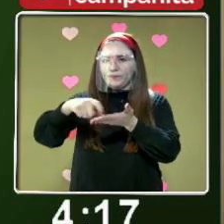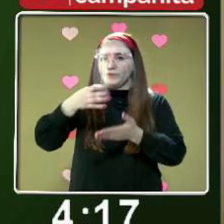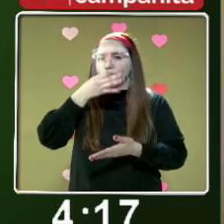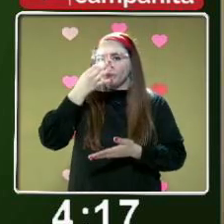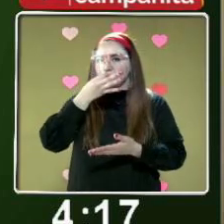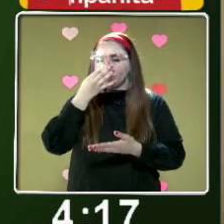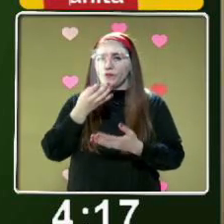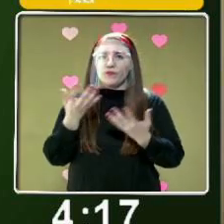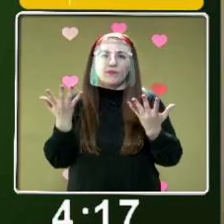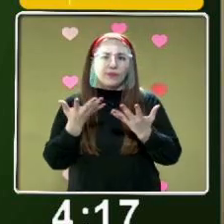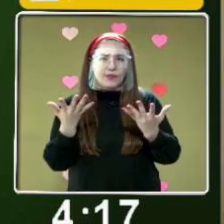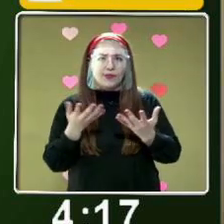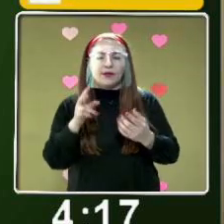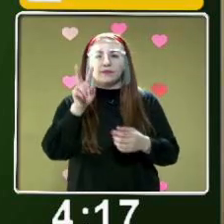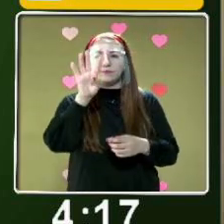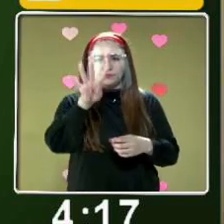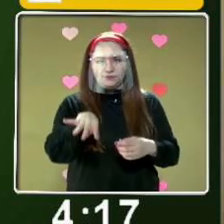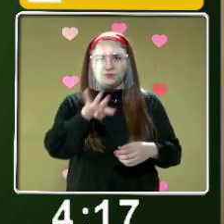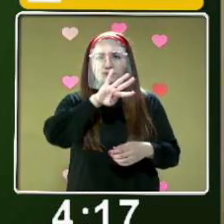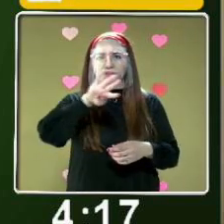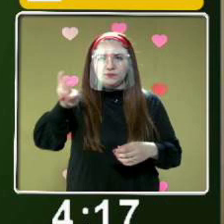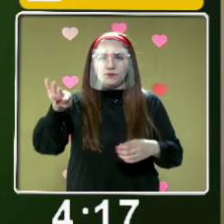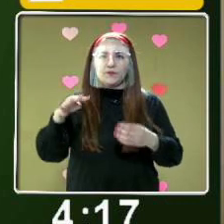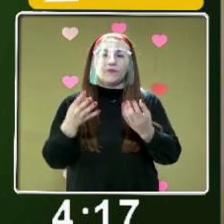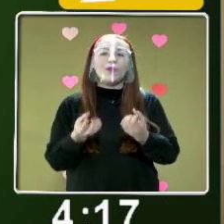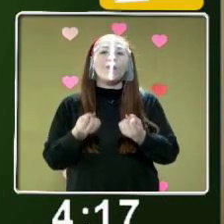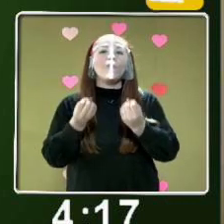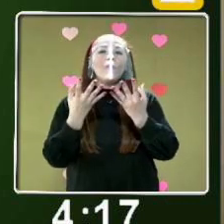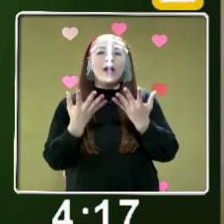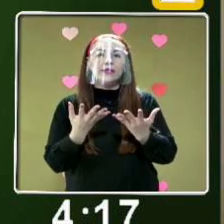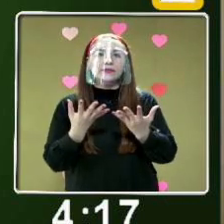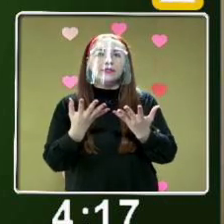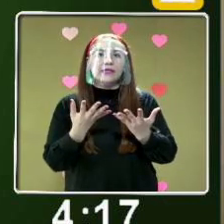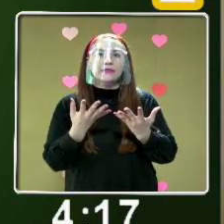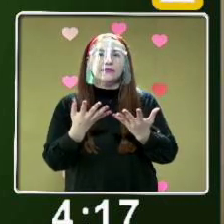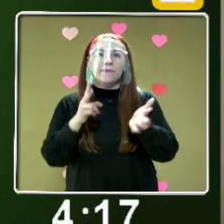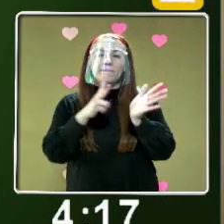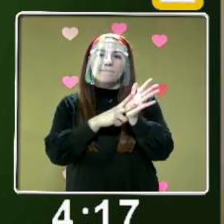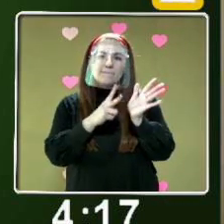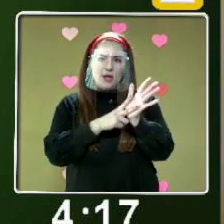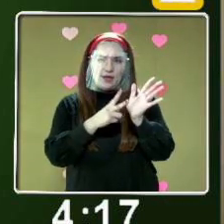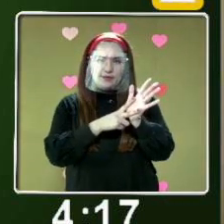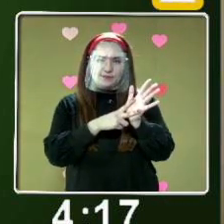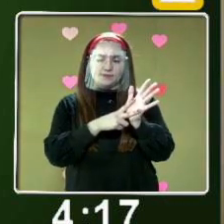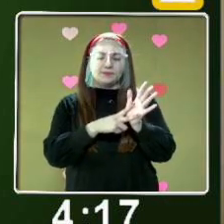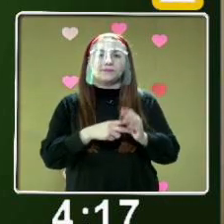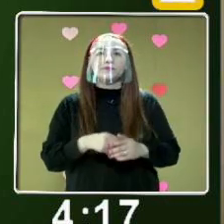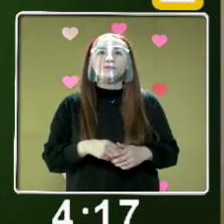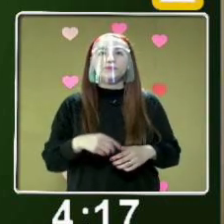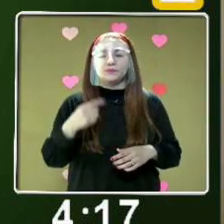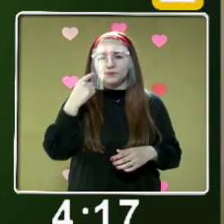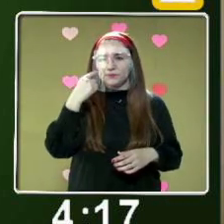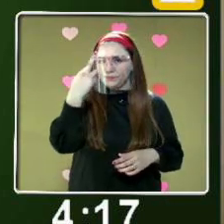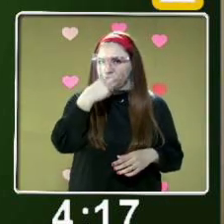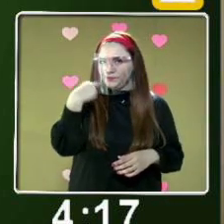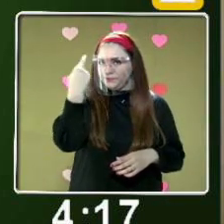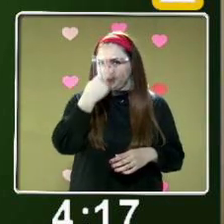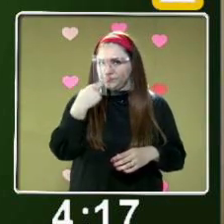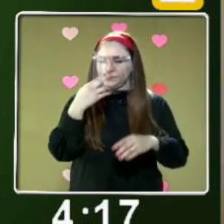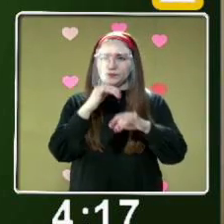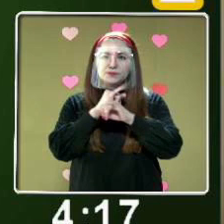que observar? La tablita de flores y precio que viene ahí. Ok, maestra, pero bueno, vamos a analizar los datos ya como